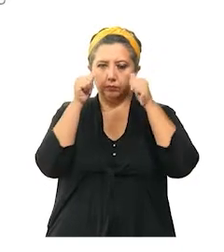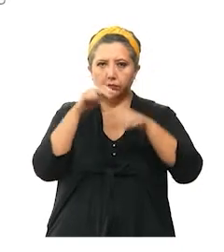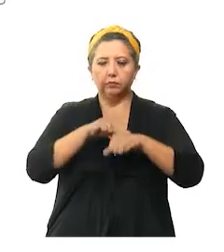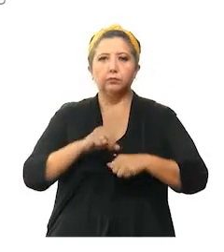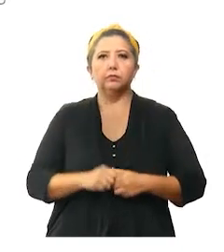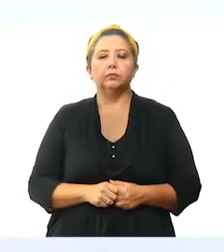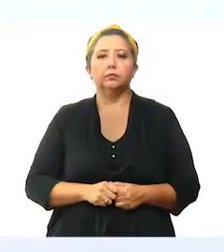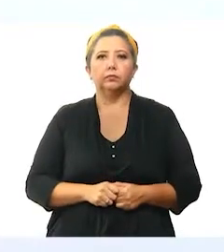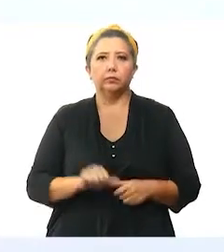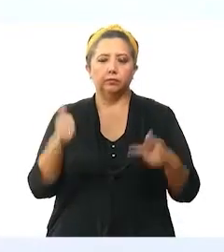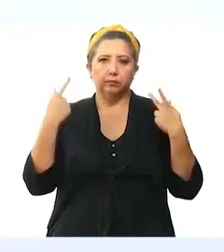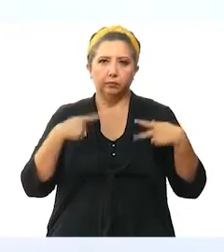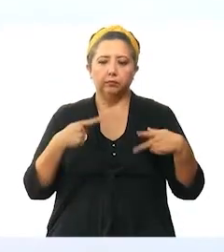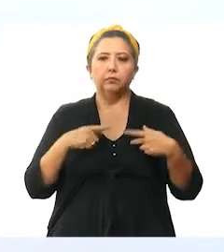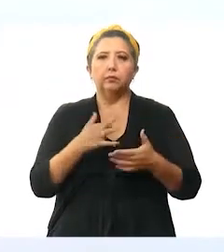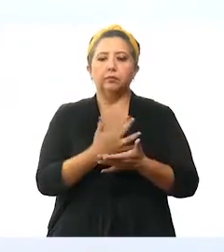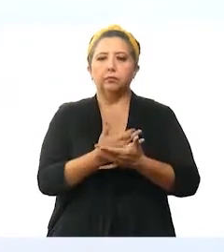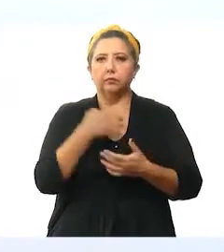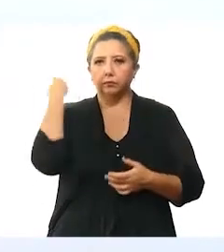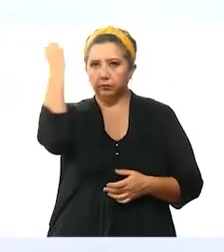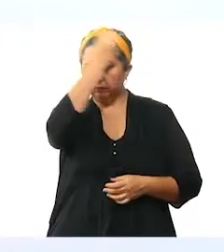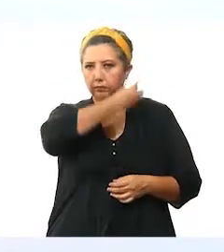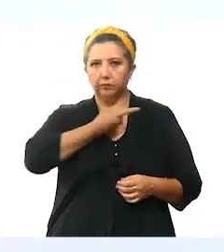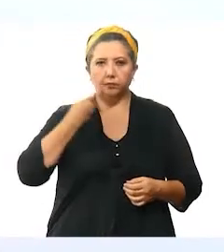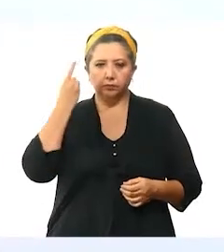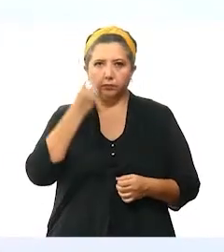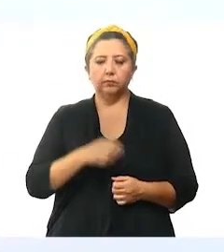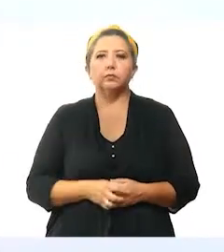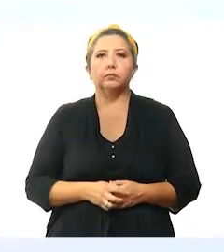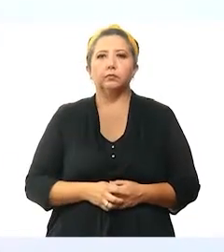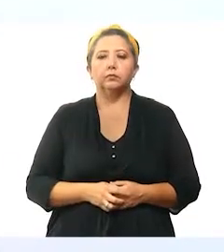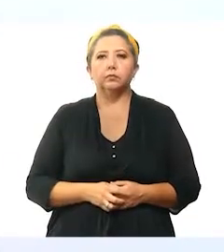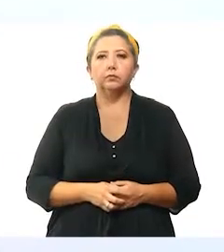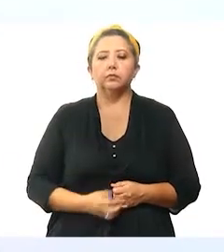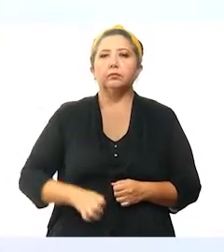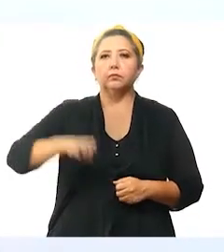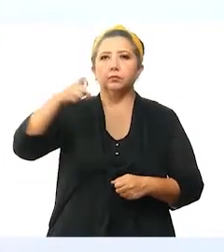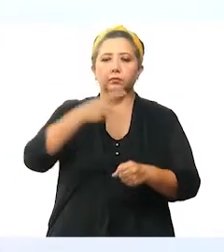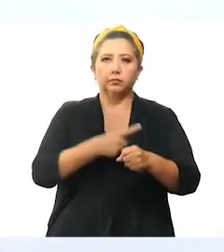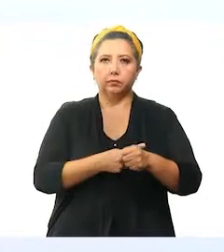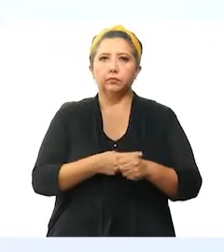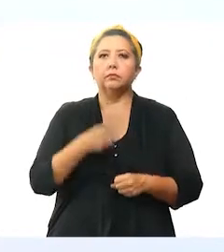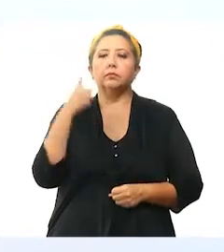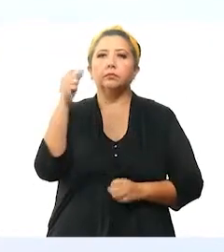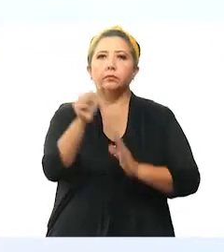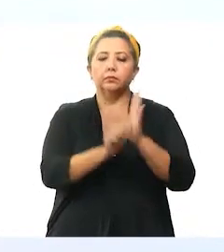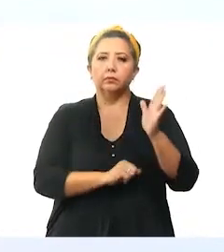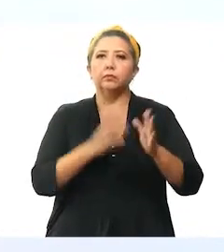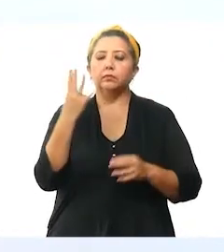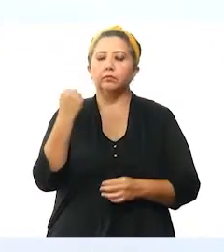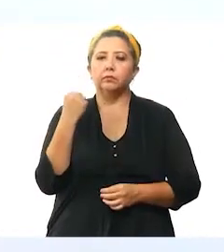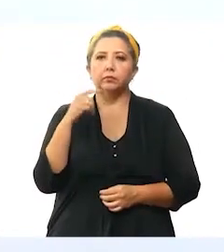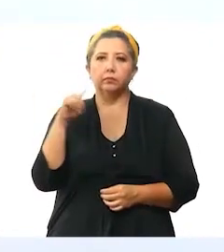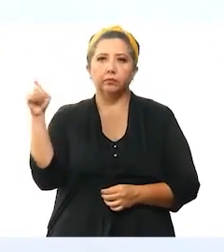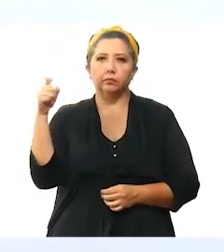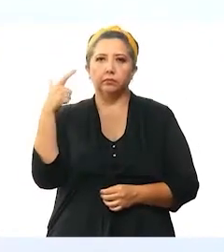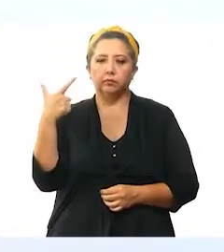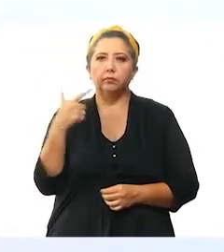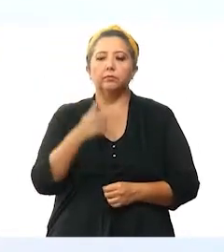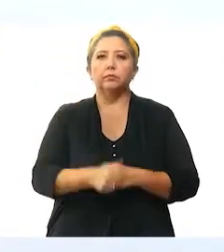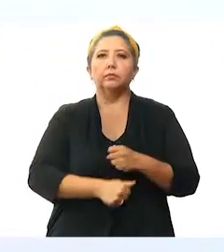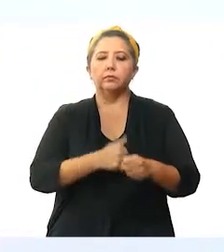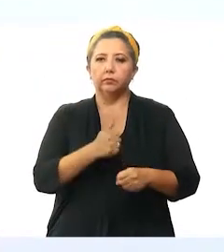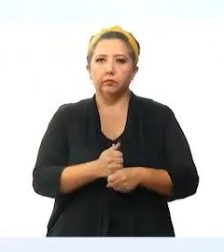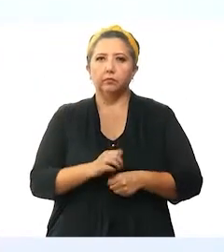aislamiento total. Hay otros pacientes a la espera de diagnóstico. El rango de edad de los casos es de un mes a 107